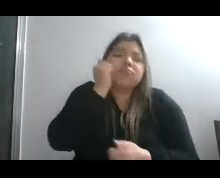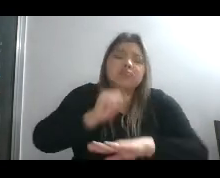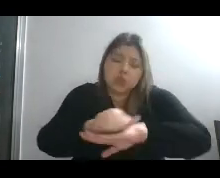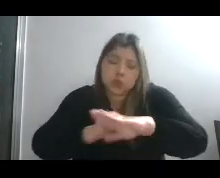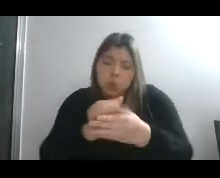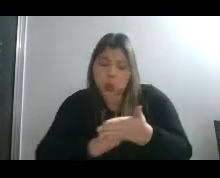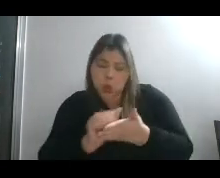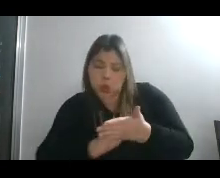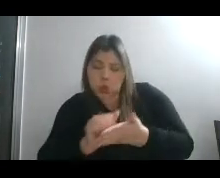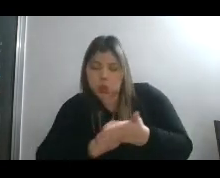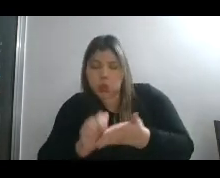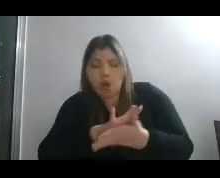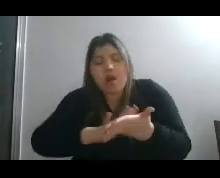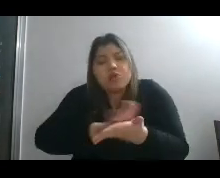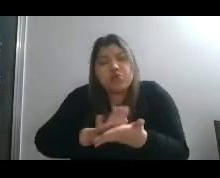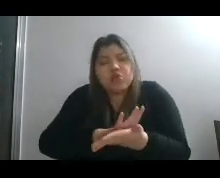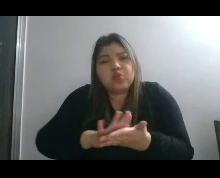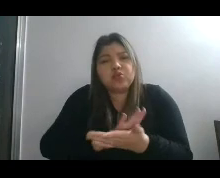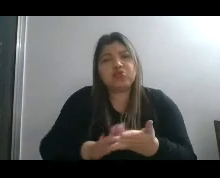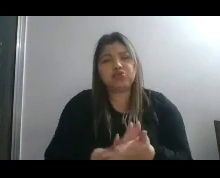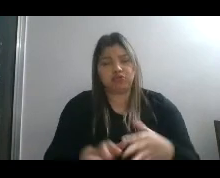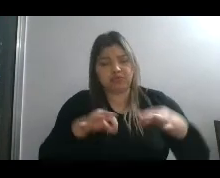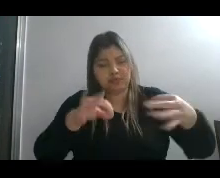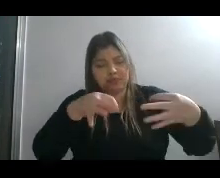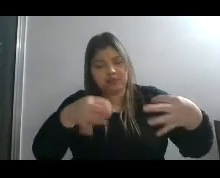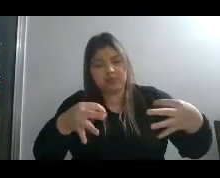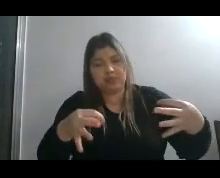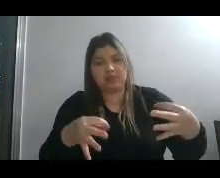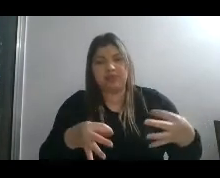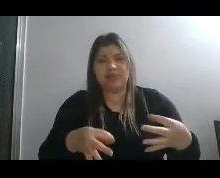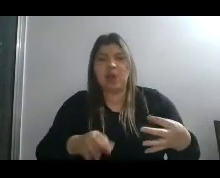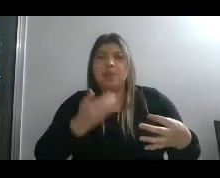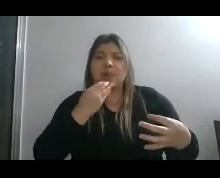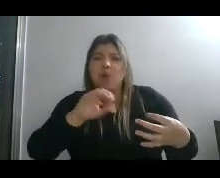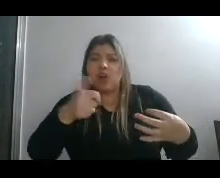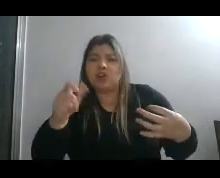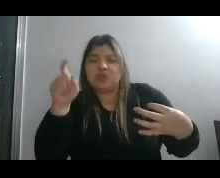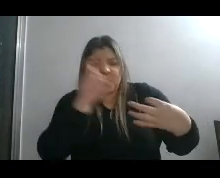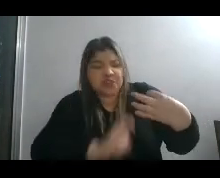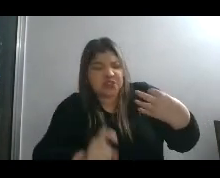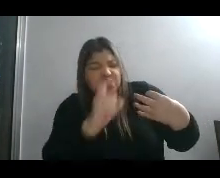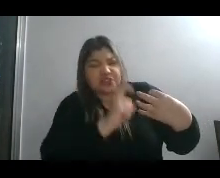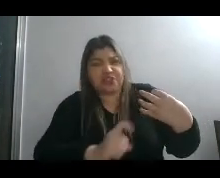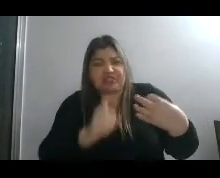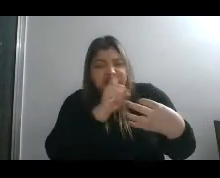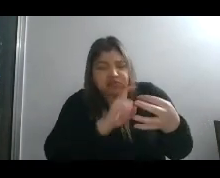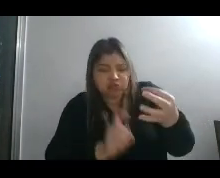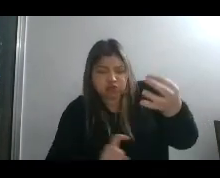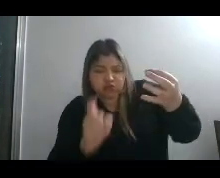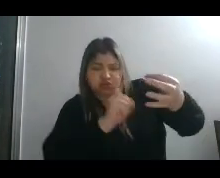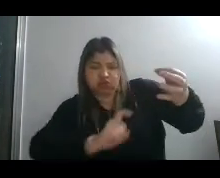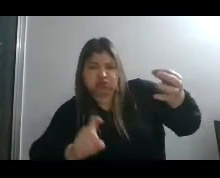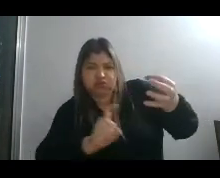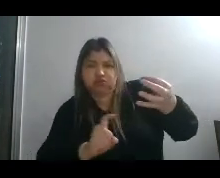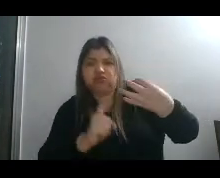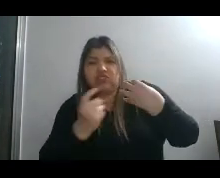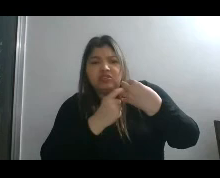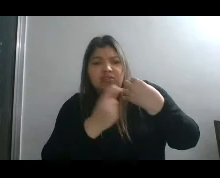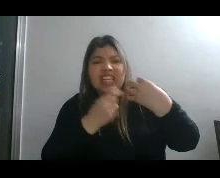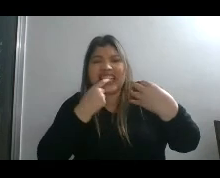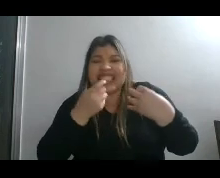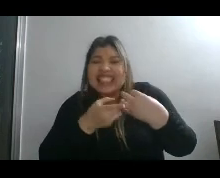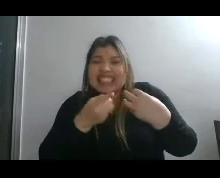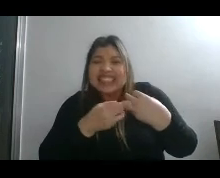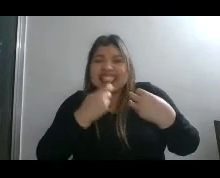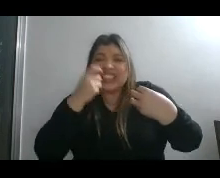Un buen lavado con agua y jabón. Eviten utilizar productos químicos corrosivos porque les podrían dañar el acrílico. Lo ideal es que